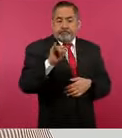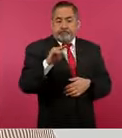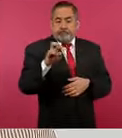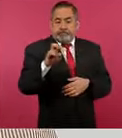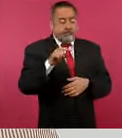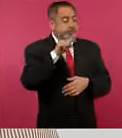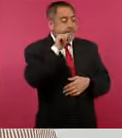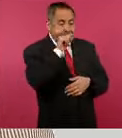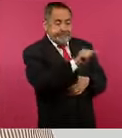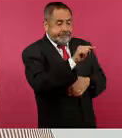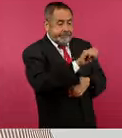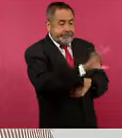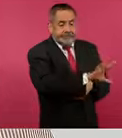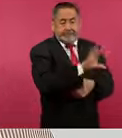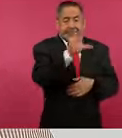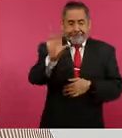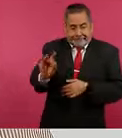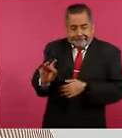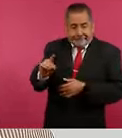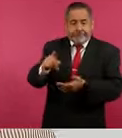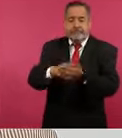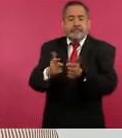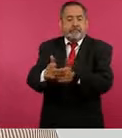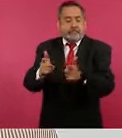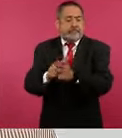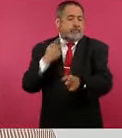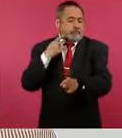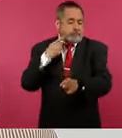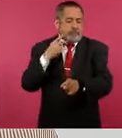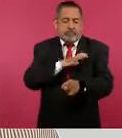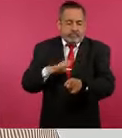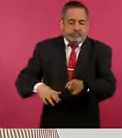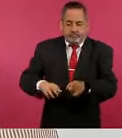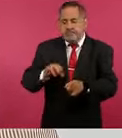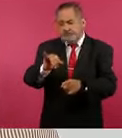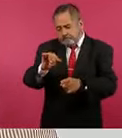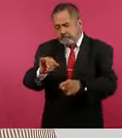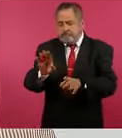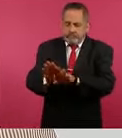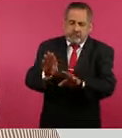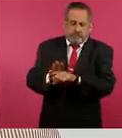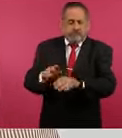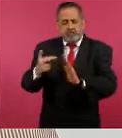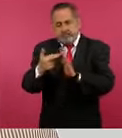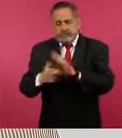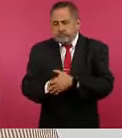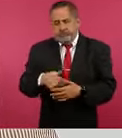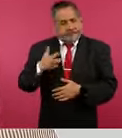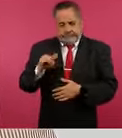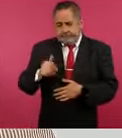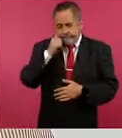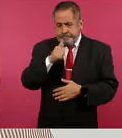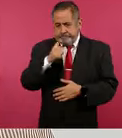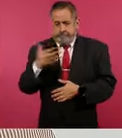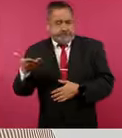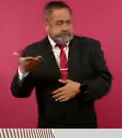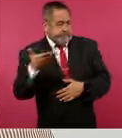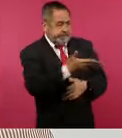el informe a los partidos y políticos y a los candidatos. Este protocolo nos